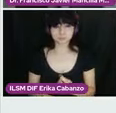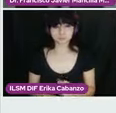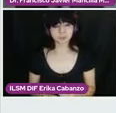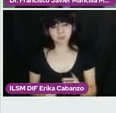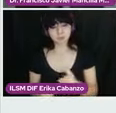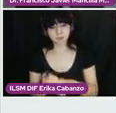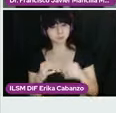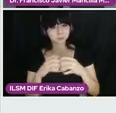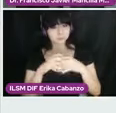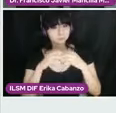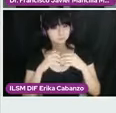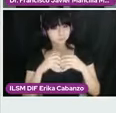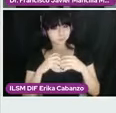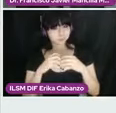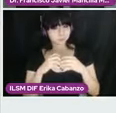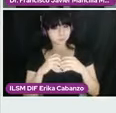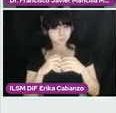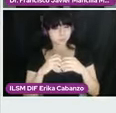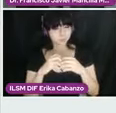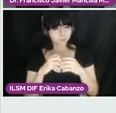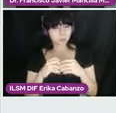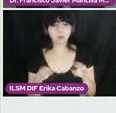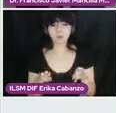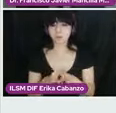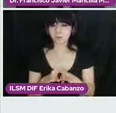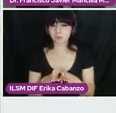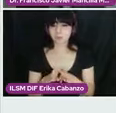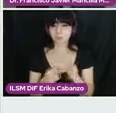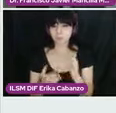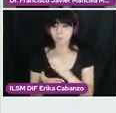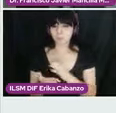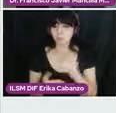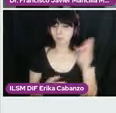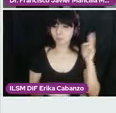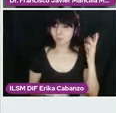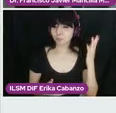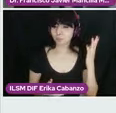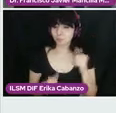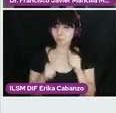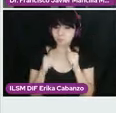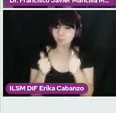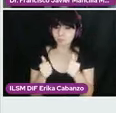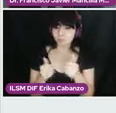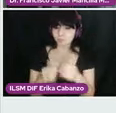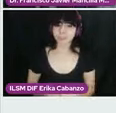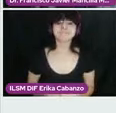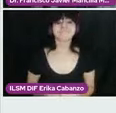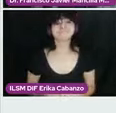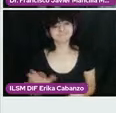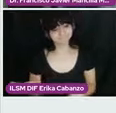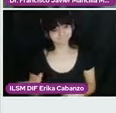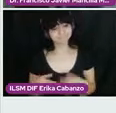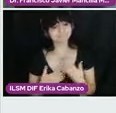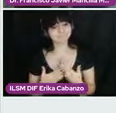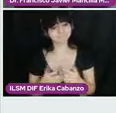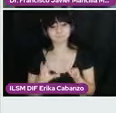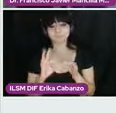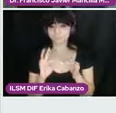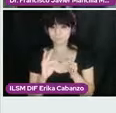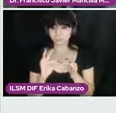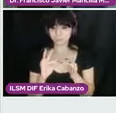para el tratamiento del zumbido. Una incluye, trata el zumbido como